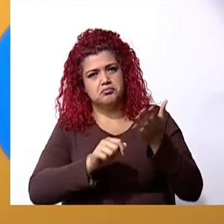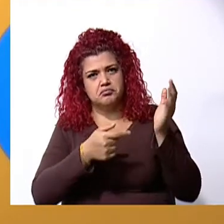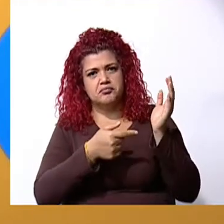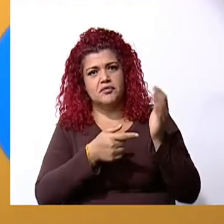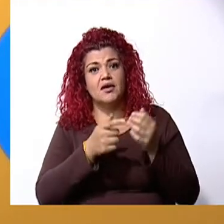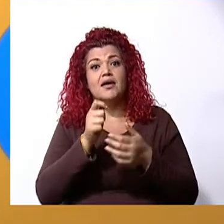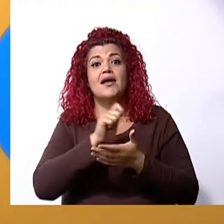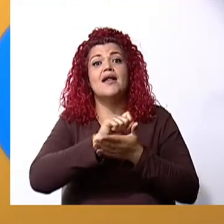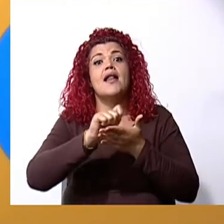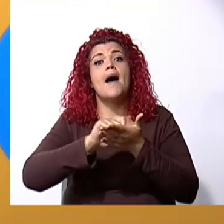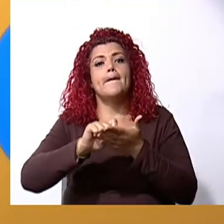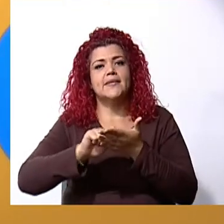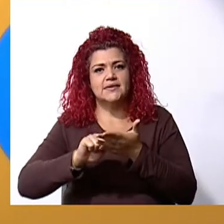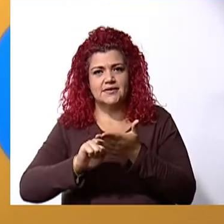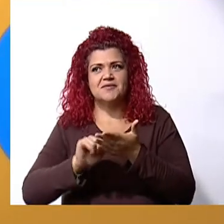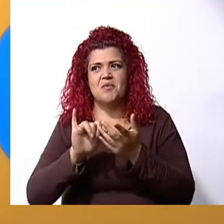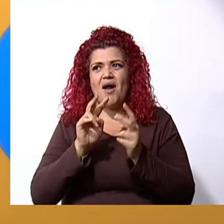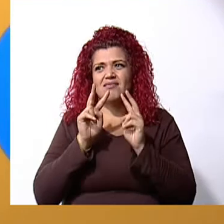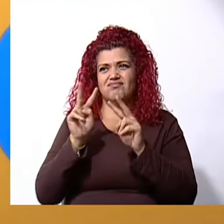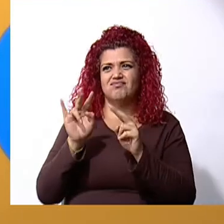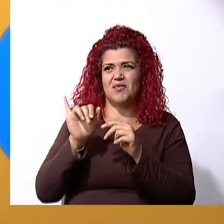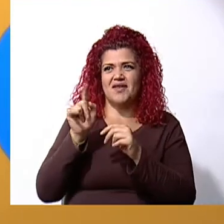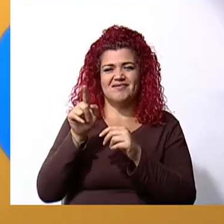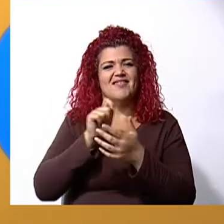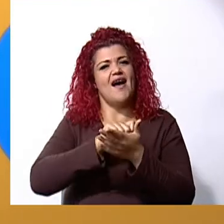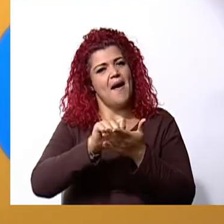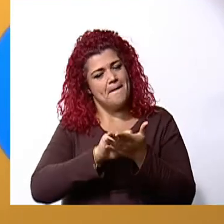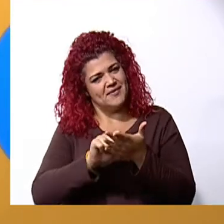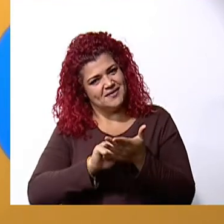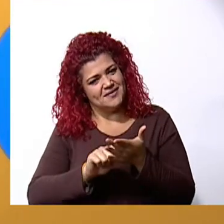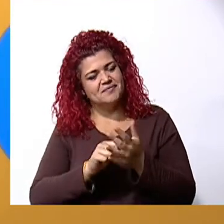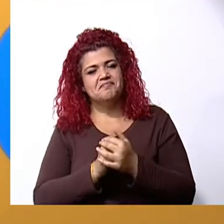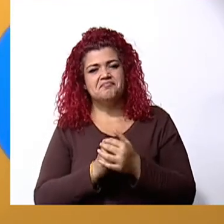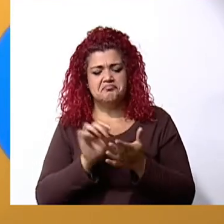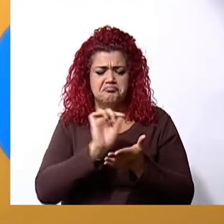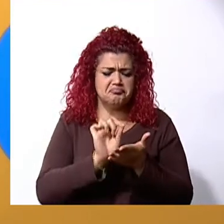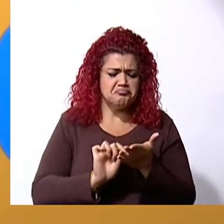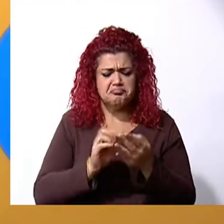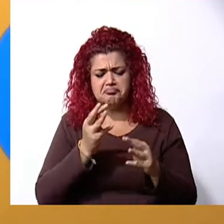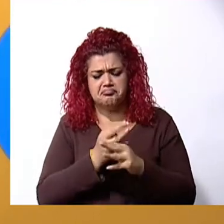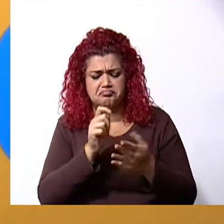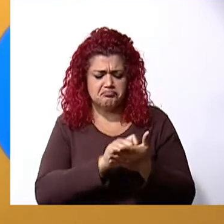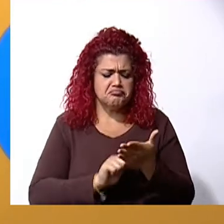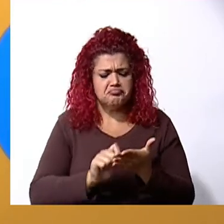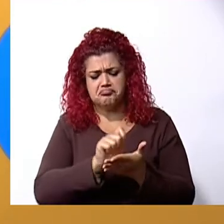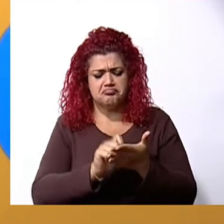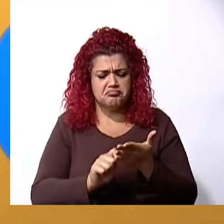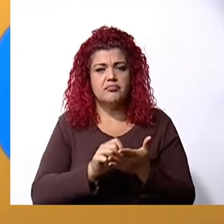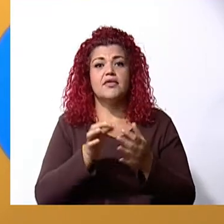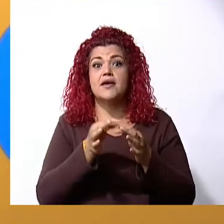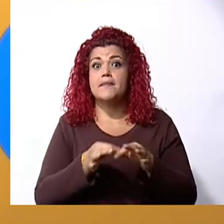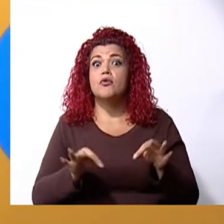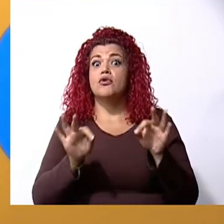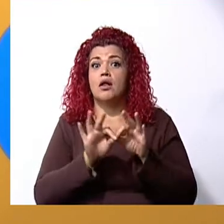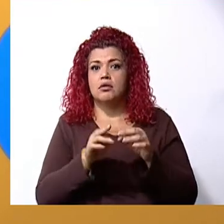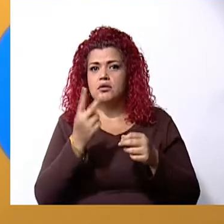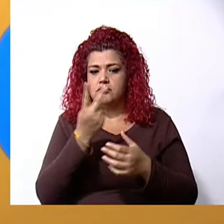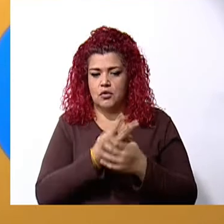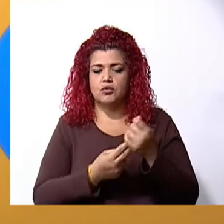un lápiz, ¿verdad? Por si requerimos hacer alguna operación. Es importante tener estos dos